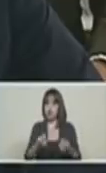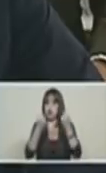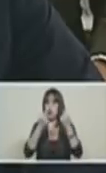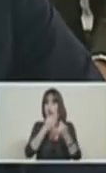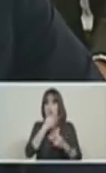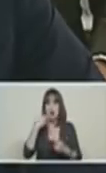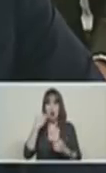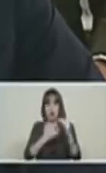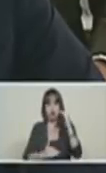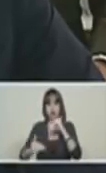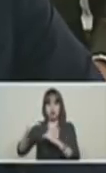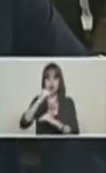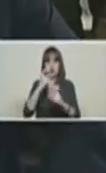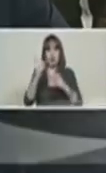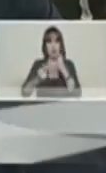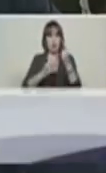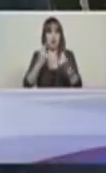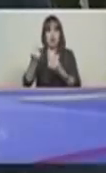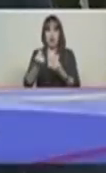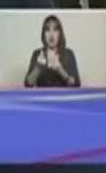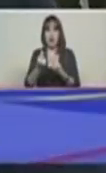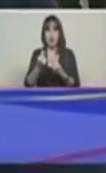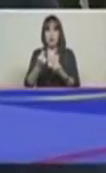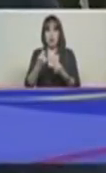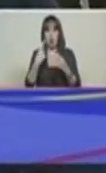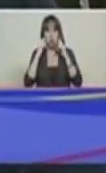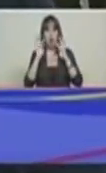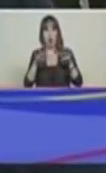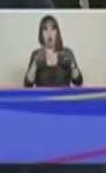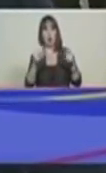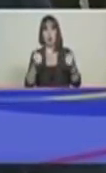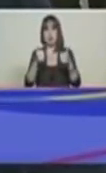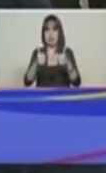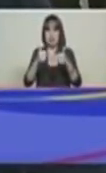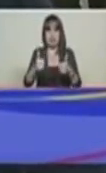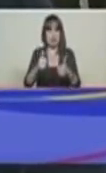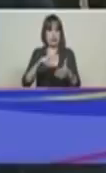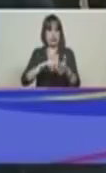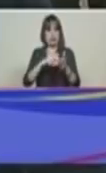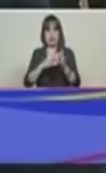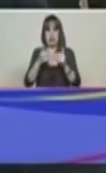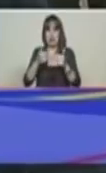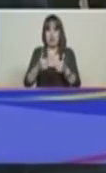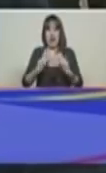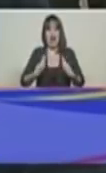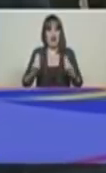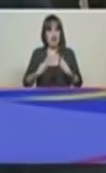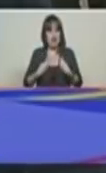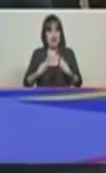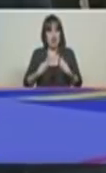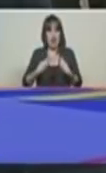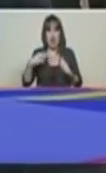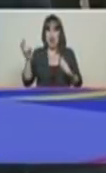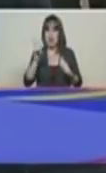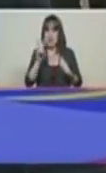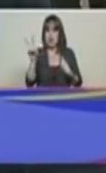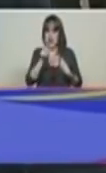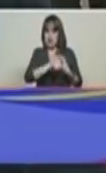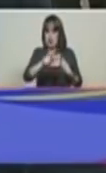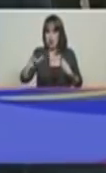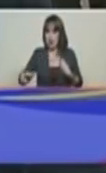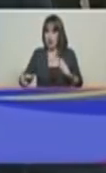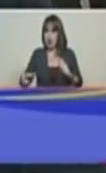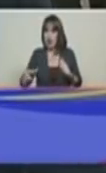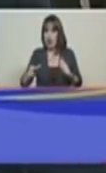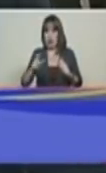prosperidad ha tenido un impacto significativo en la calidad de vida de la familia venezolana.